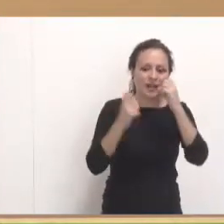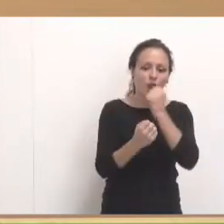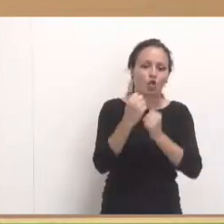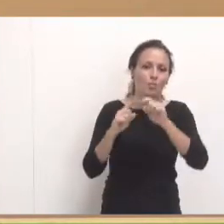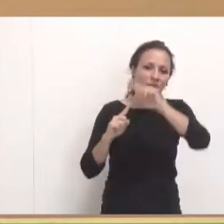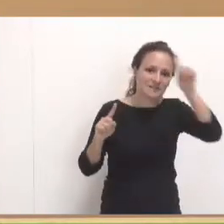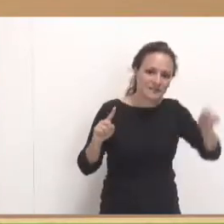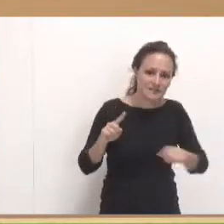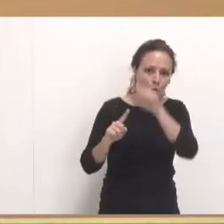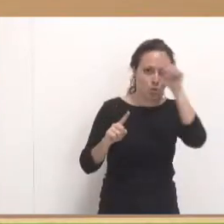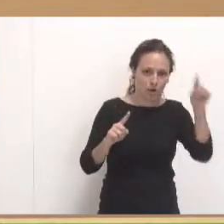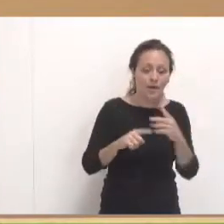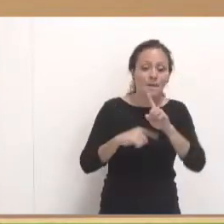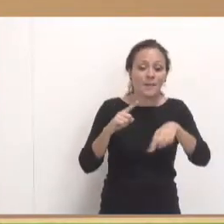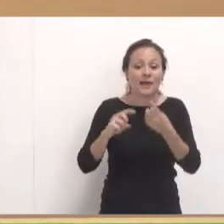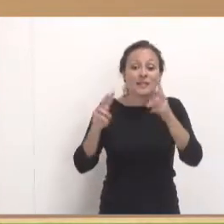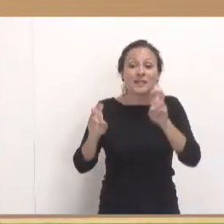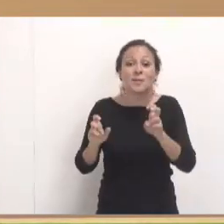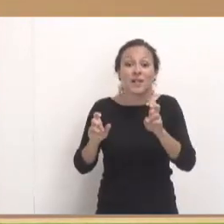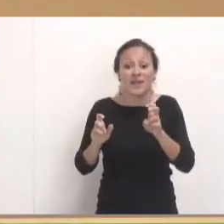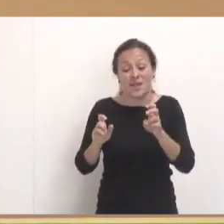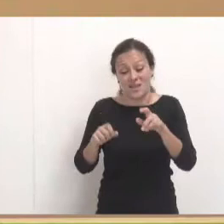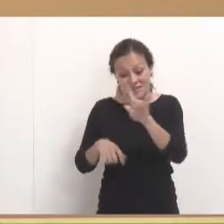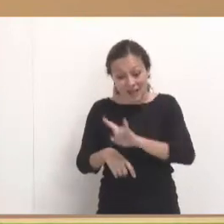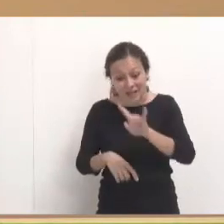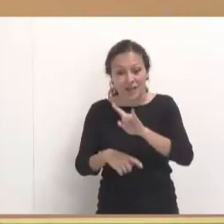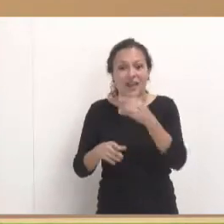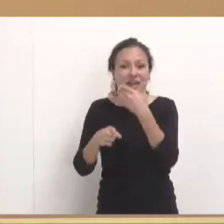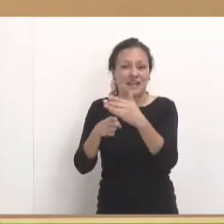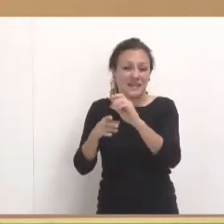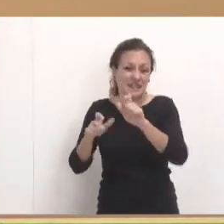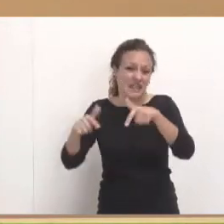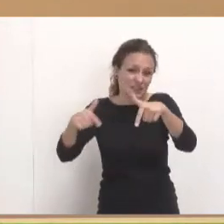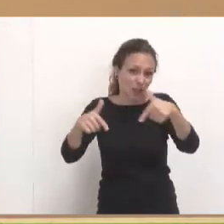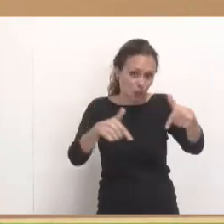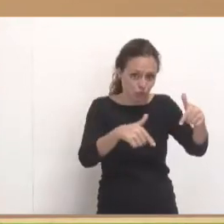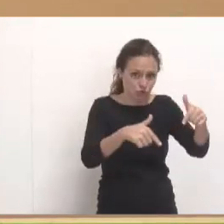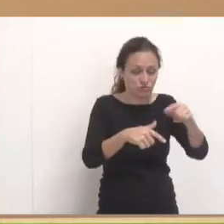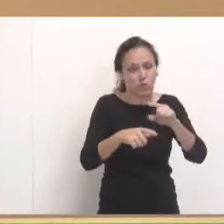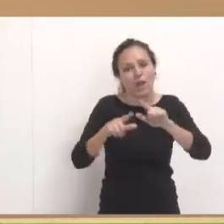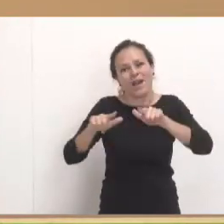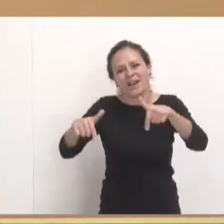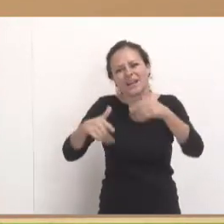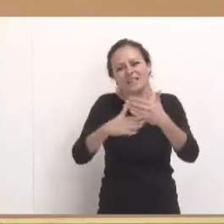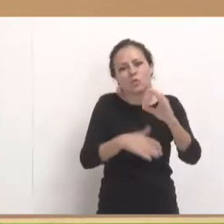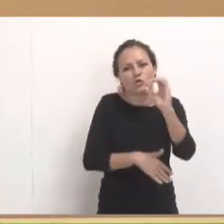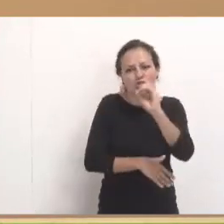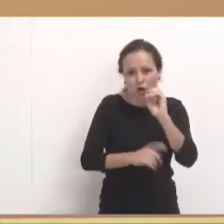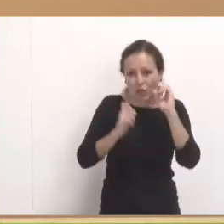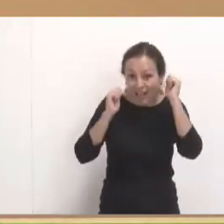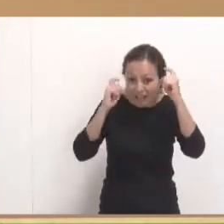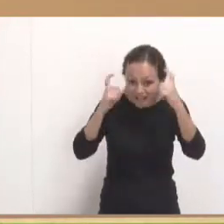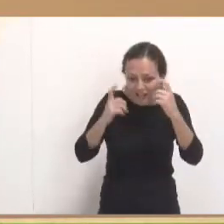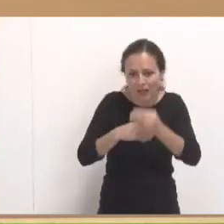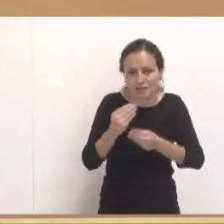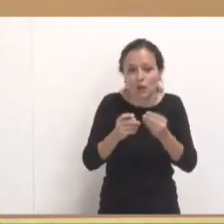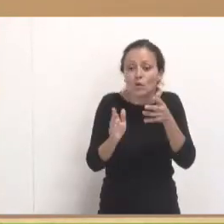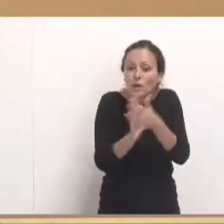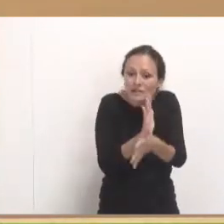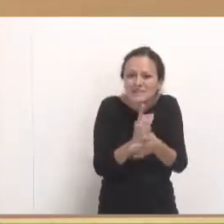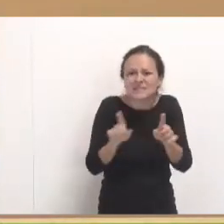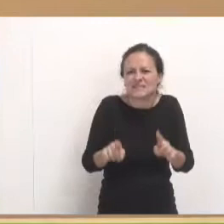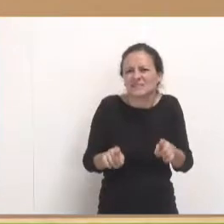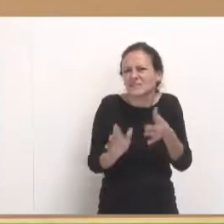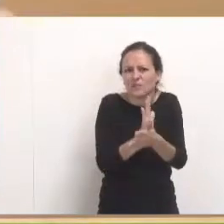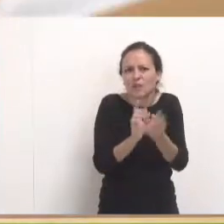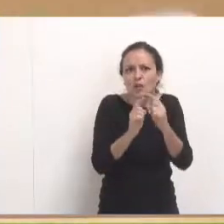de las políticas canarias en materia de residuos el concepto reconocido internacionalmente como residuo cero, entendido como la expansión máxima